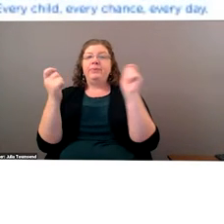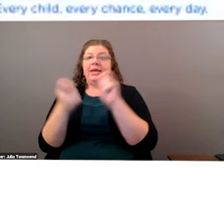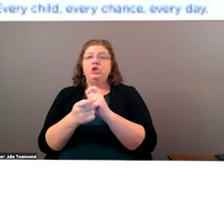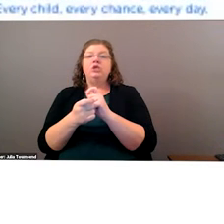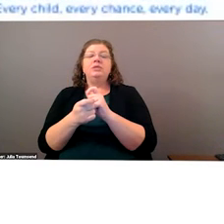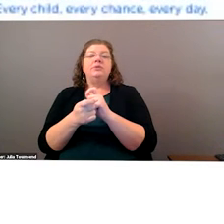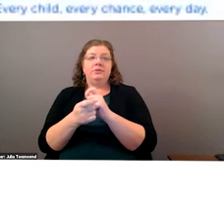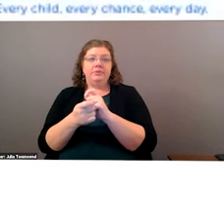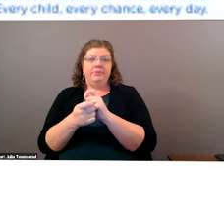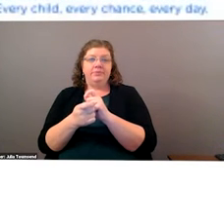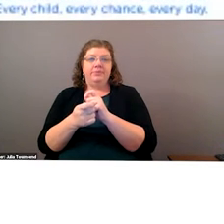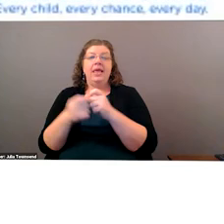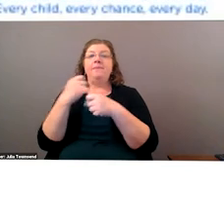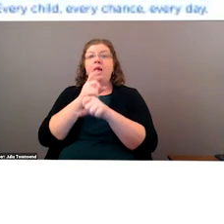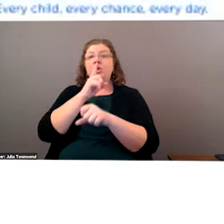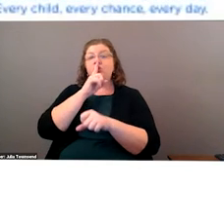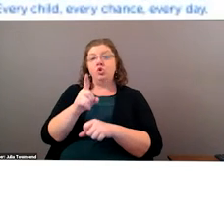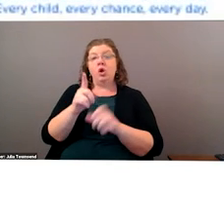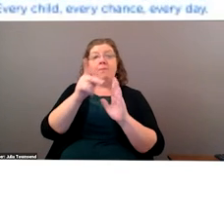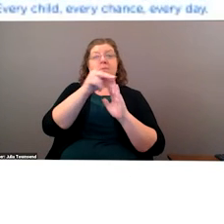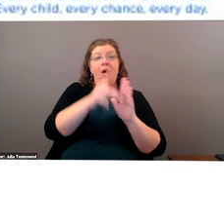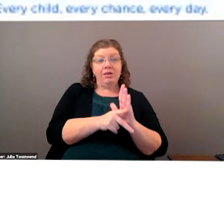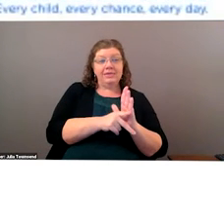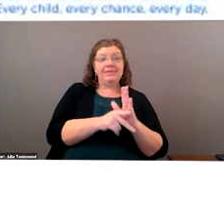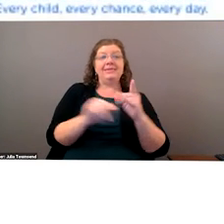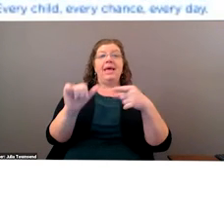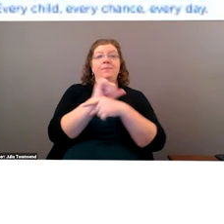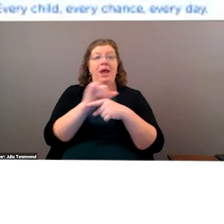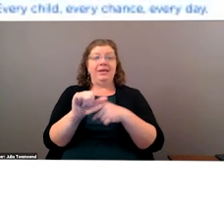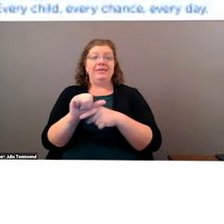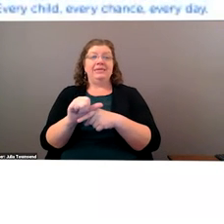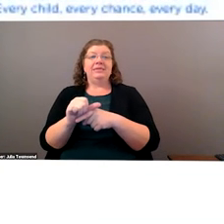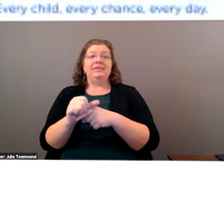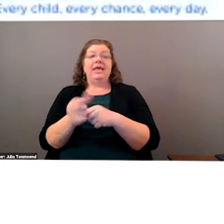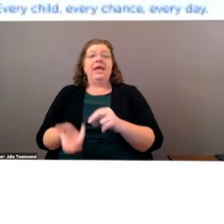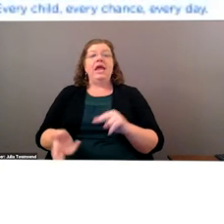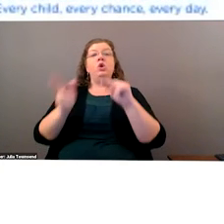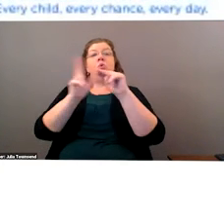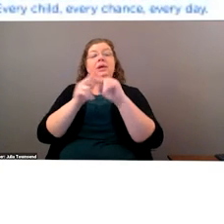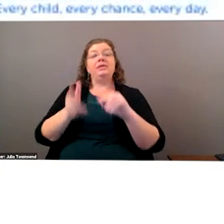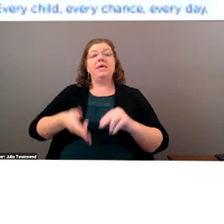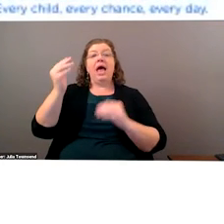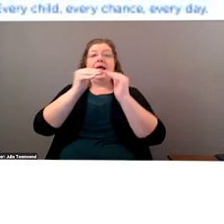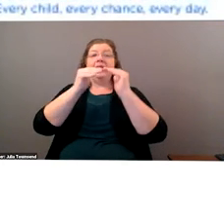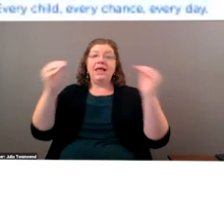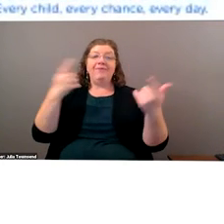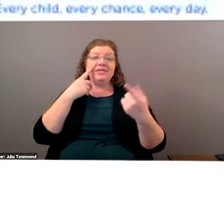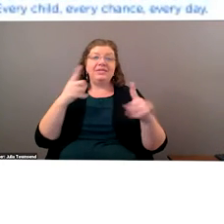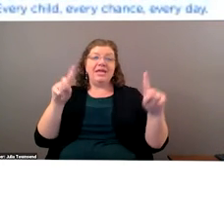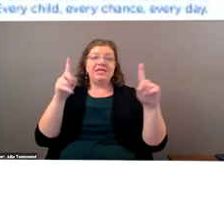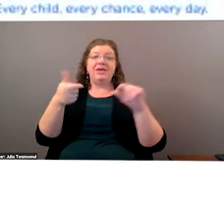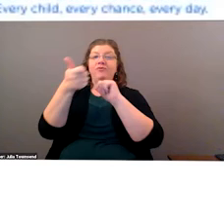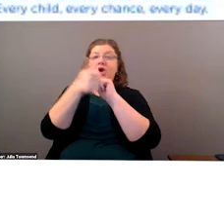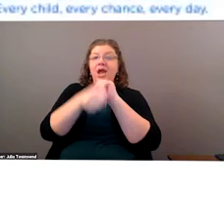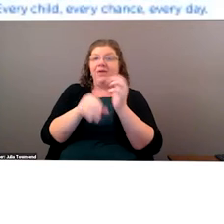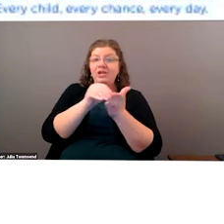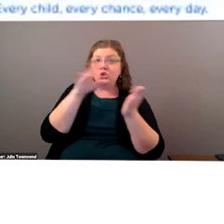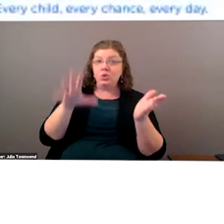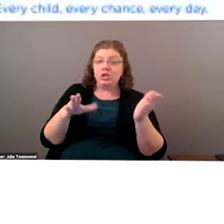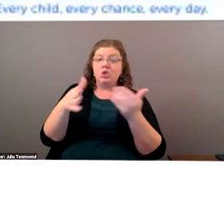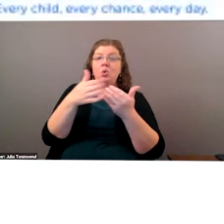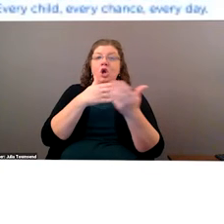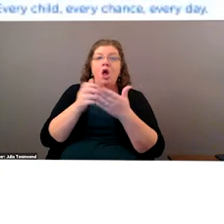culturalmente sustentable, al asegurar que las normas y prácticas aumenten o conduzcan a niveles altos de éxito para